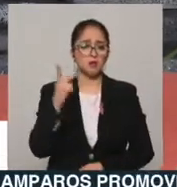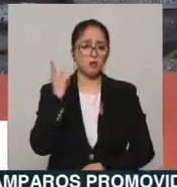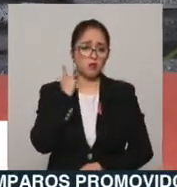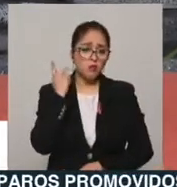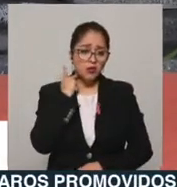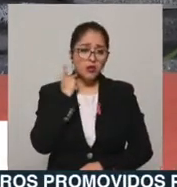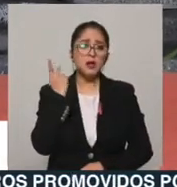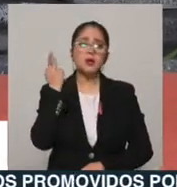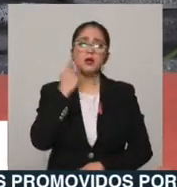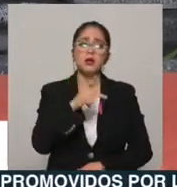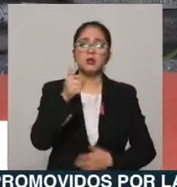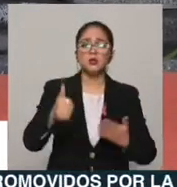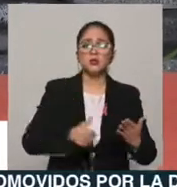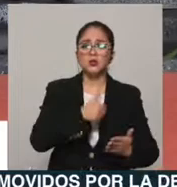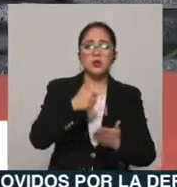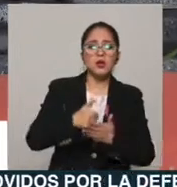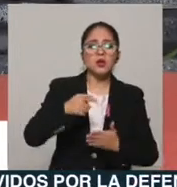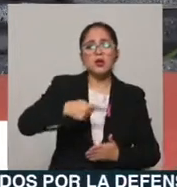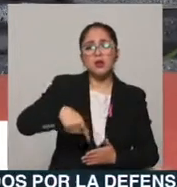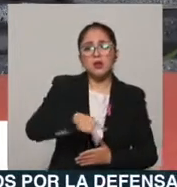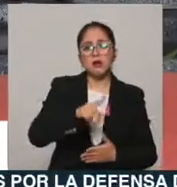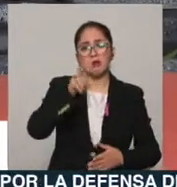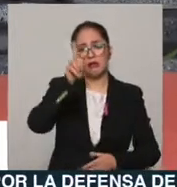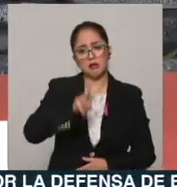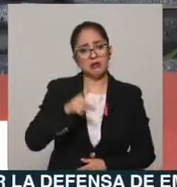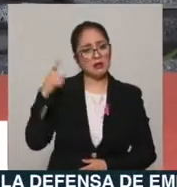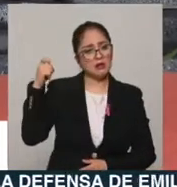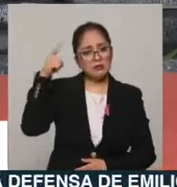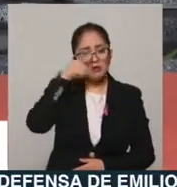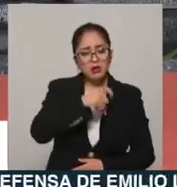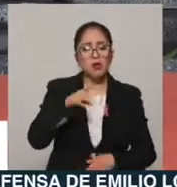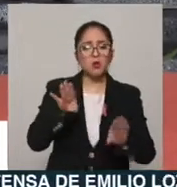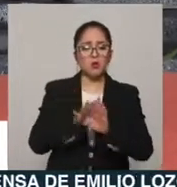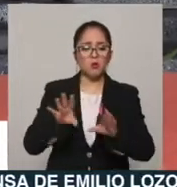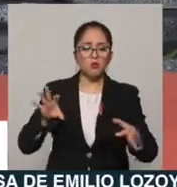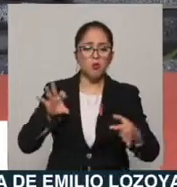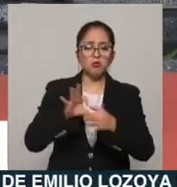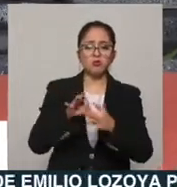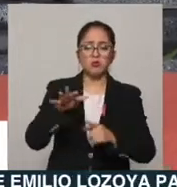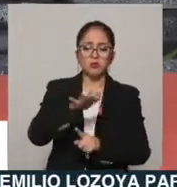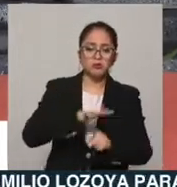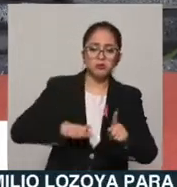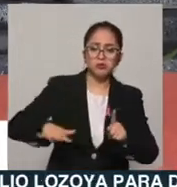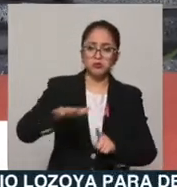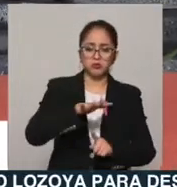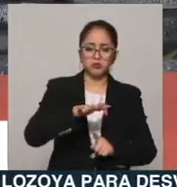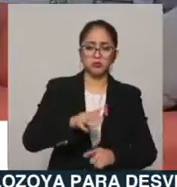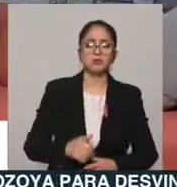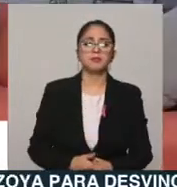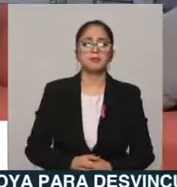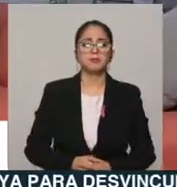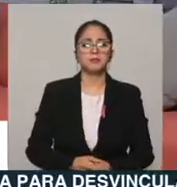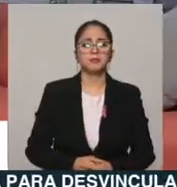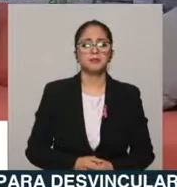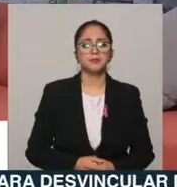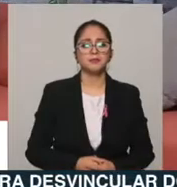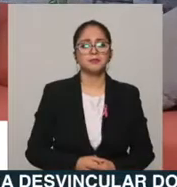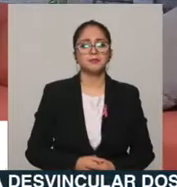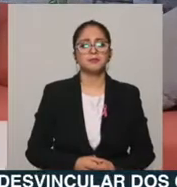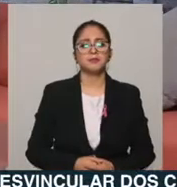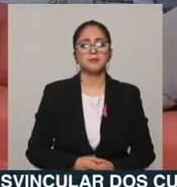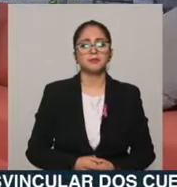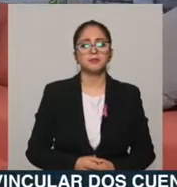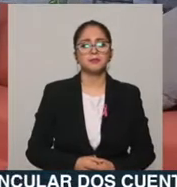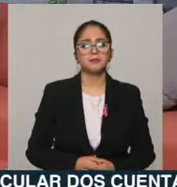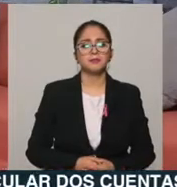ciudad con problemas públicos complejos, ¿no?, como corresponde a nuestra sociedad contemporánea. Y tan diversa. Sí,